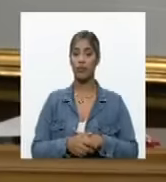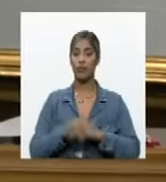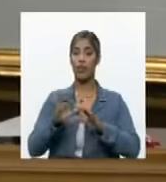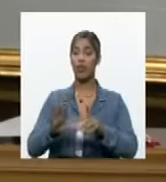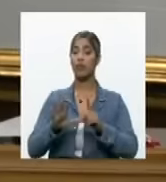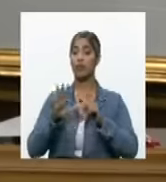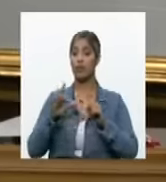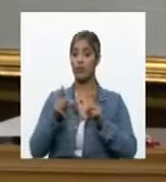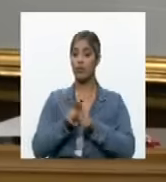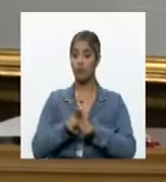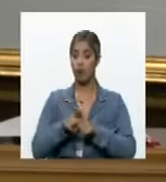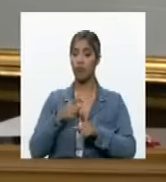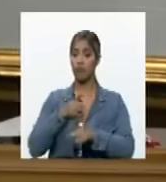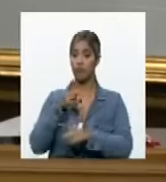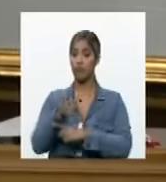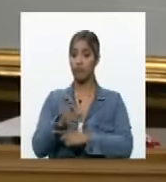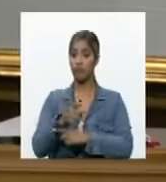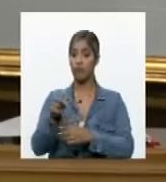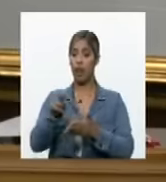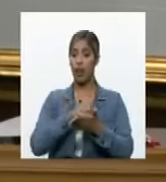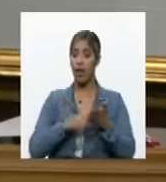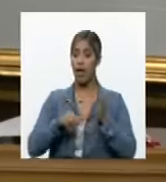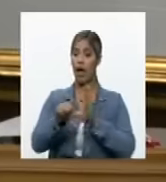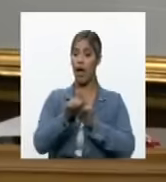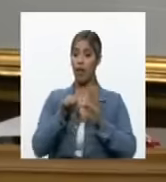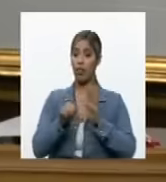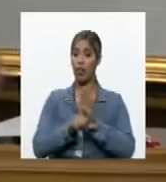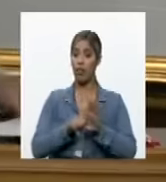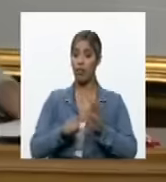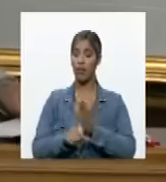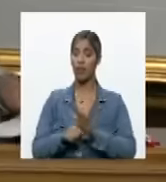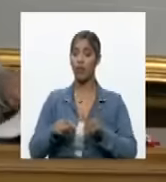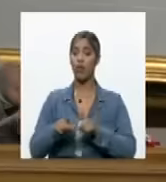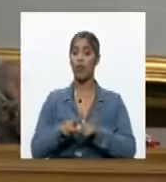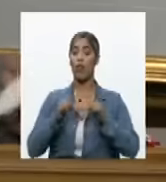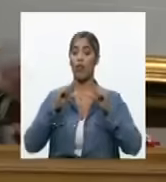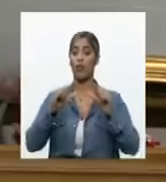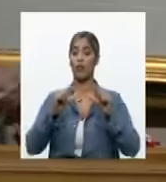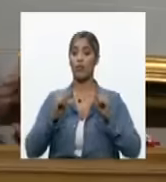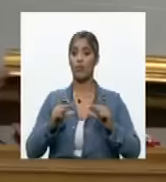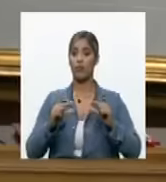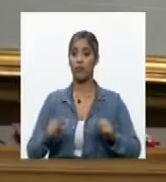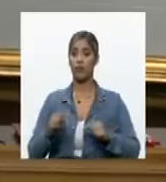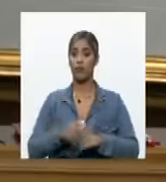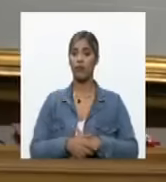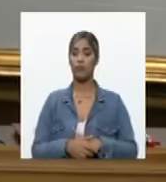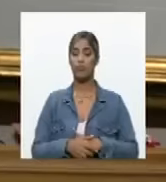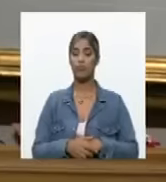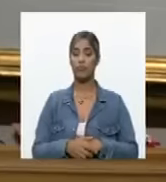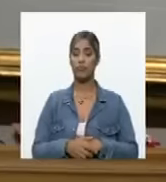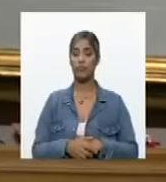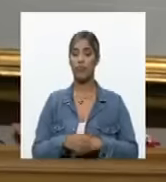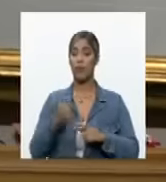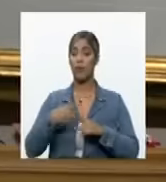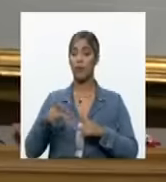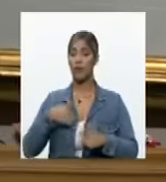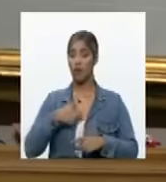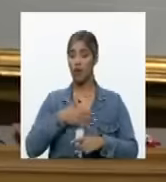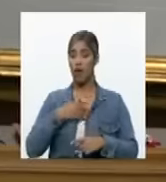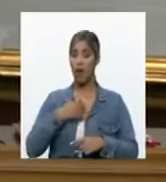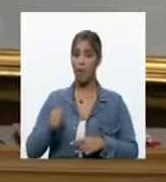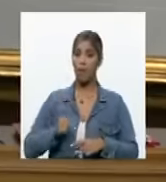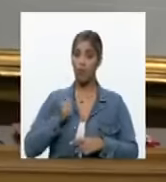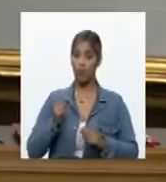16, como usted lo señaló, leyendo artículo por artículo, así como las denominaciones de los títulos, acápites y epígrafes. Pero quiero aprovechar